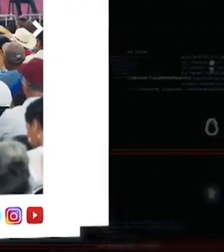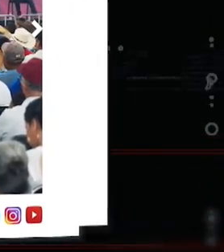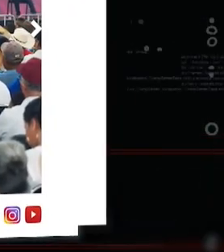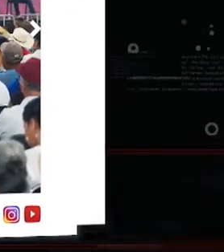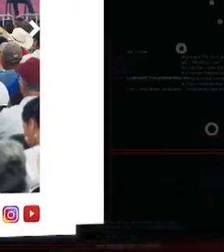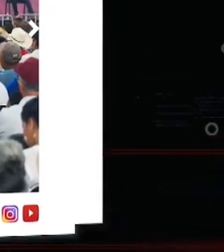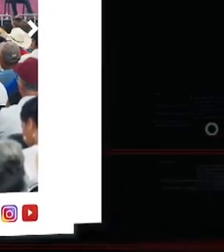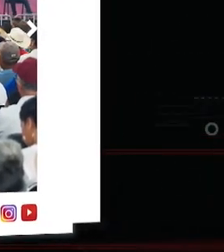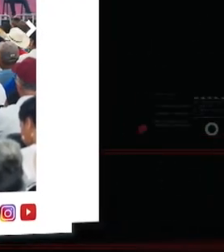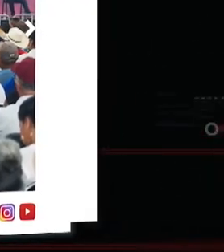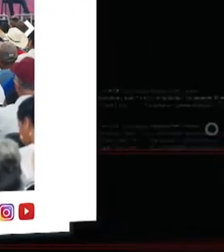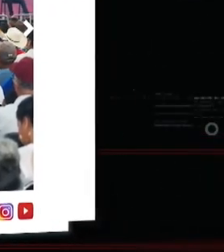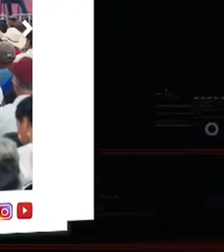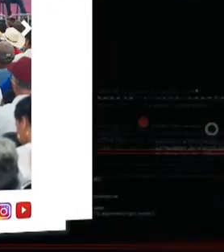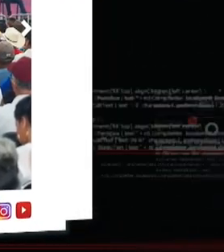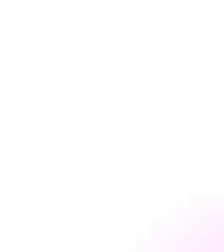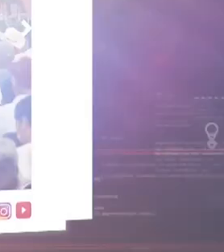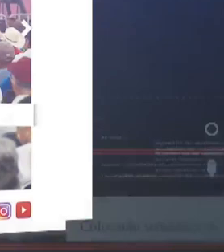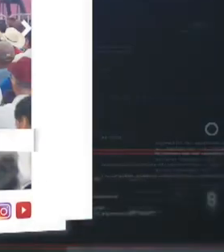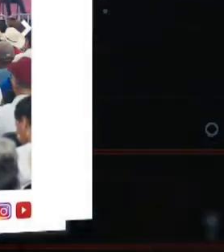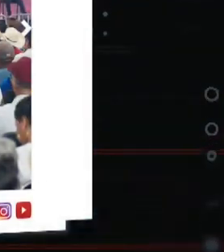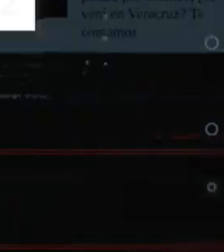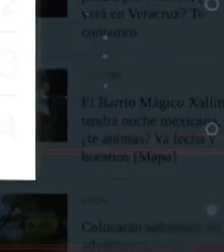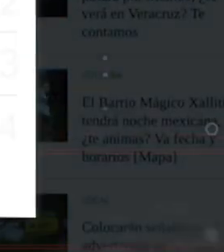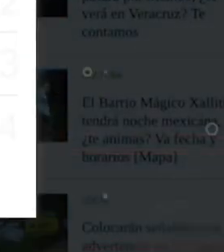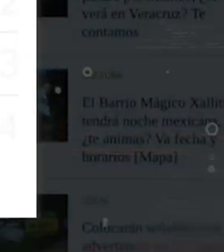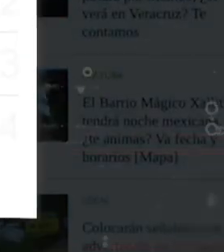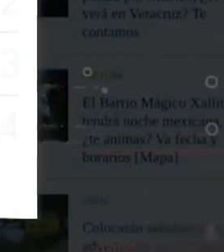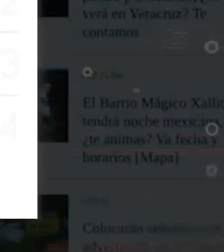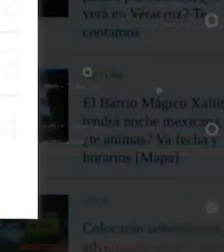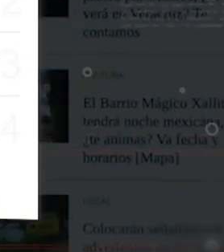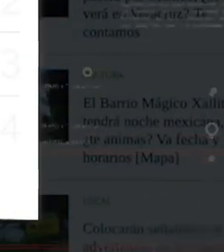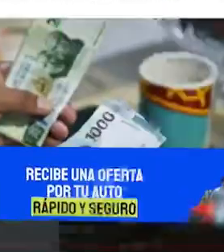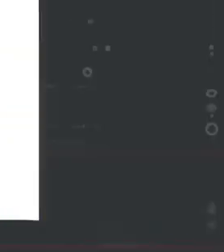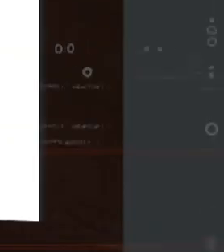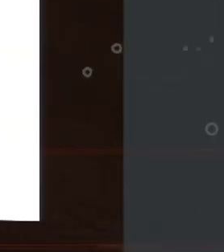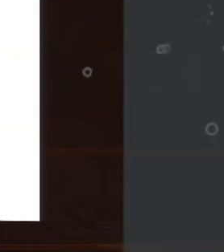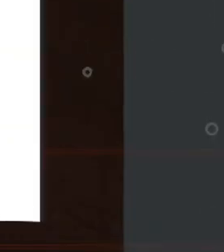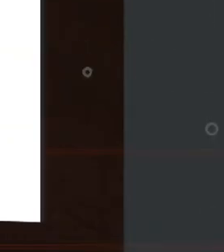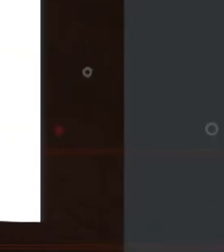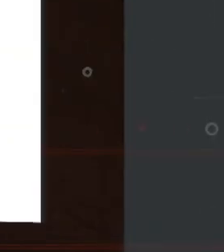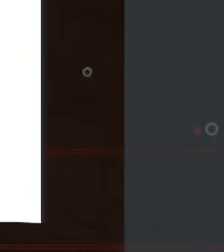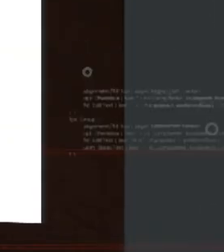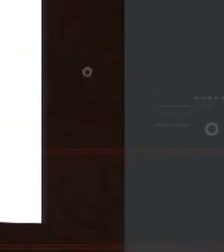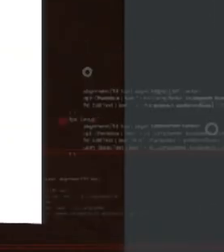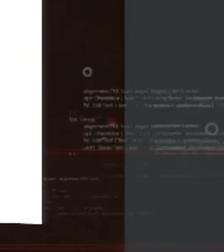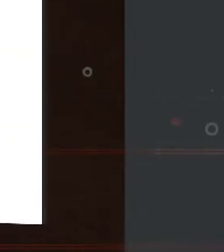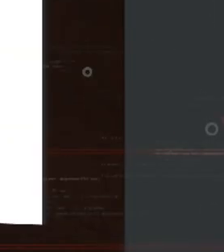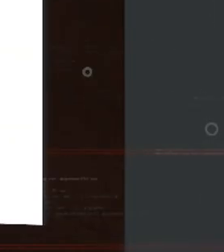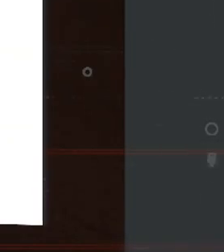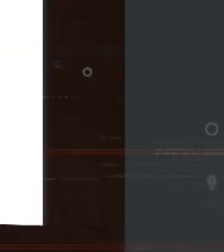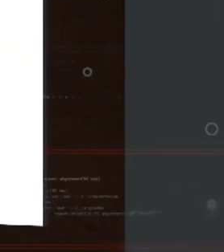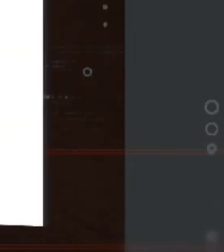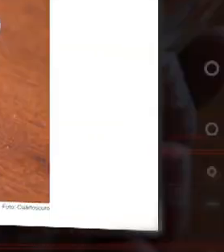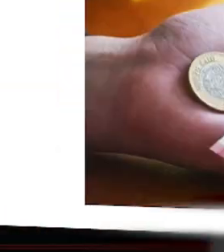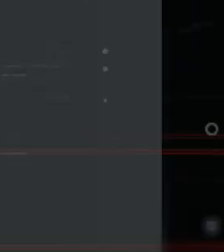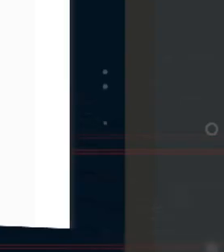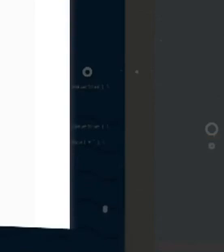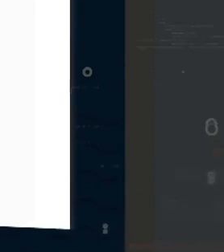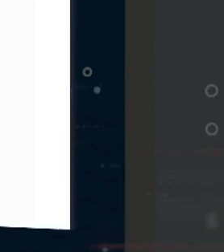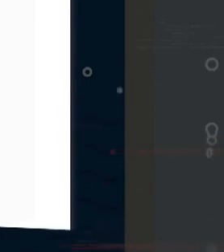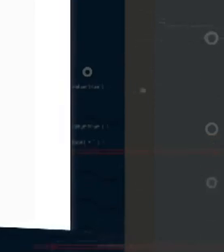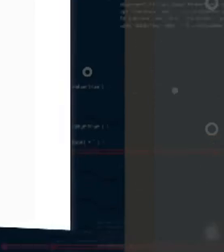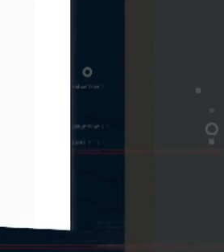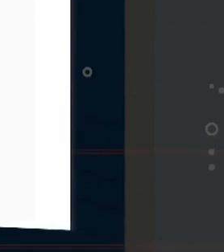electorales. Las becas a estudiantes, pensiones para personas con discapacidad y para adultos mayores son derechos establecidos en